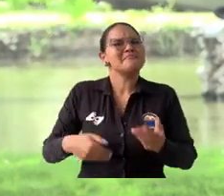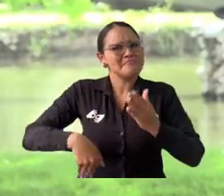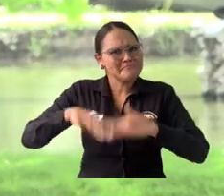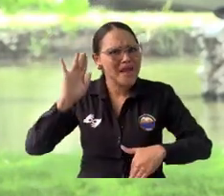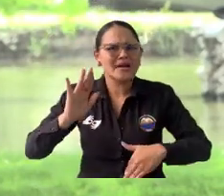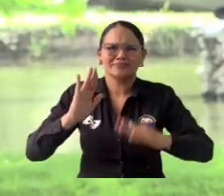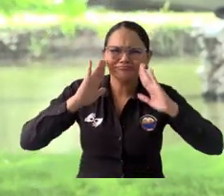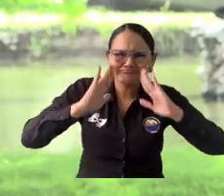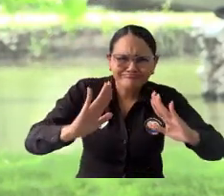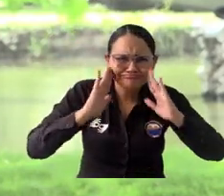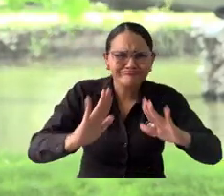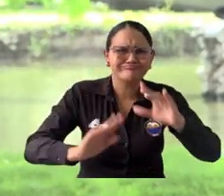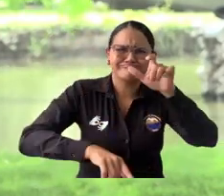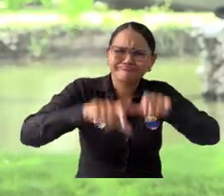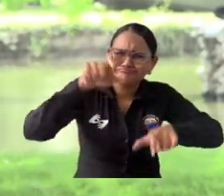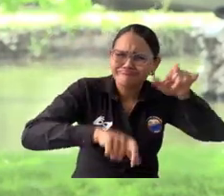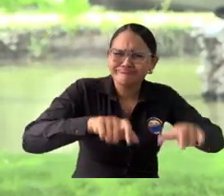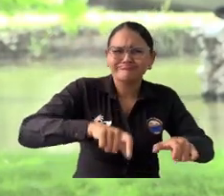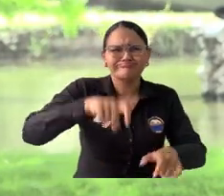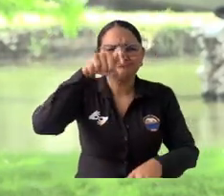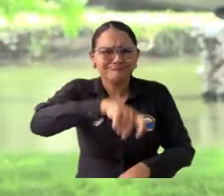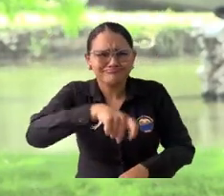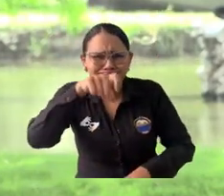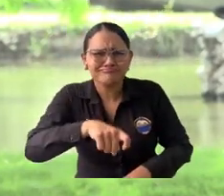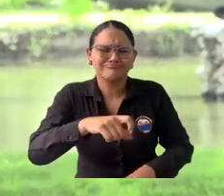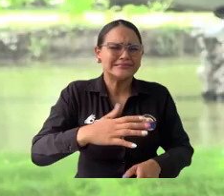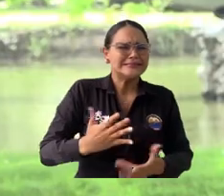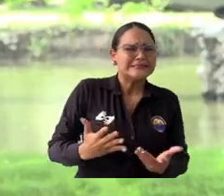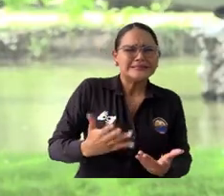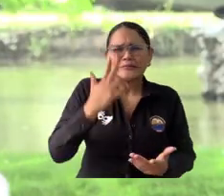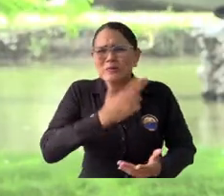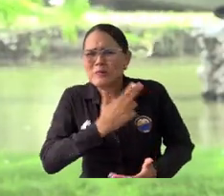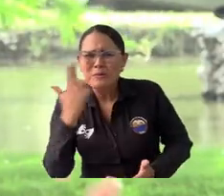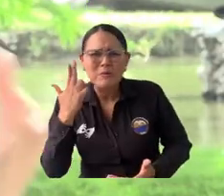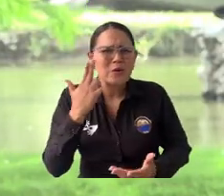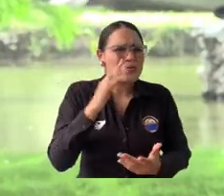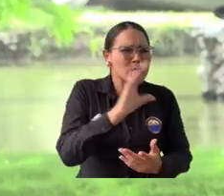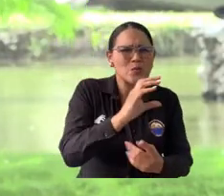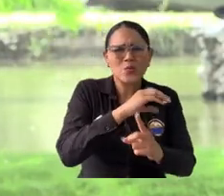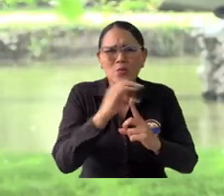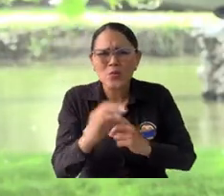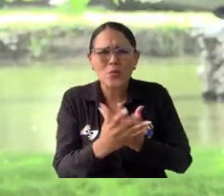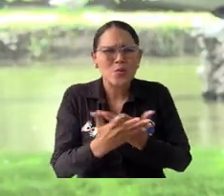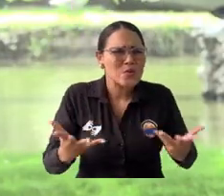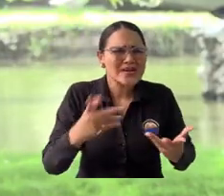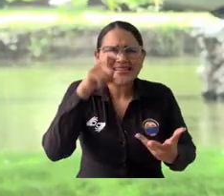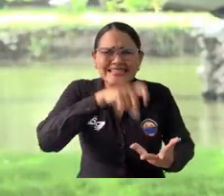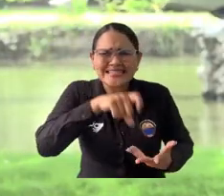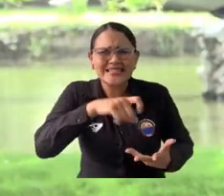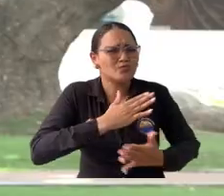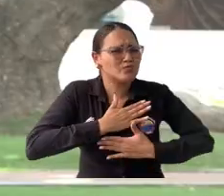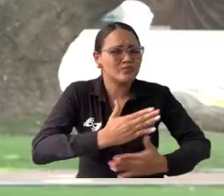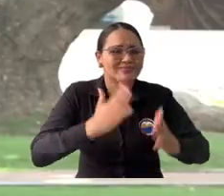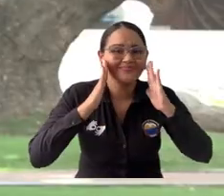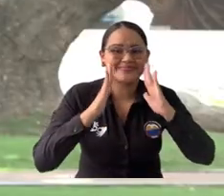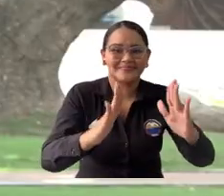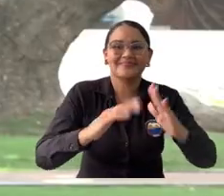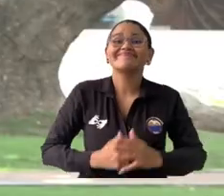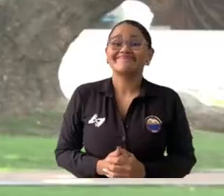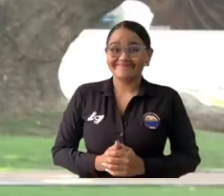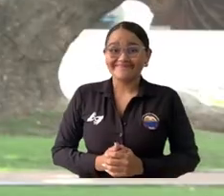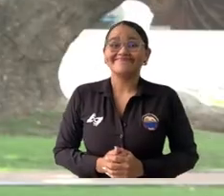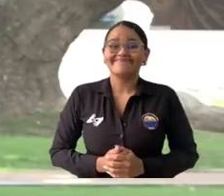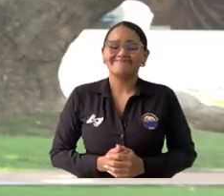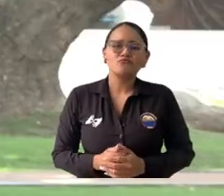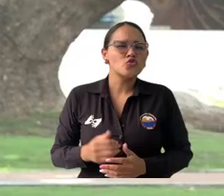va mucho más allá va más en el ser humano en la persona en estos compromisos interculturales que tiene cada uno de los estudiantes logros